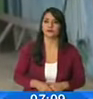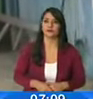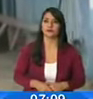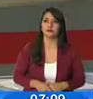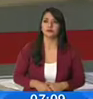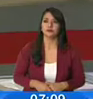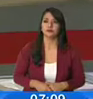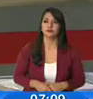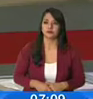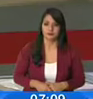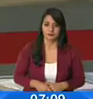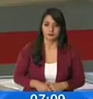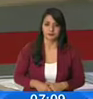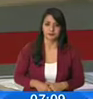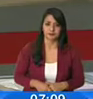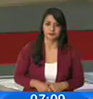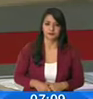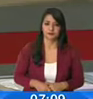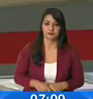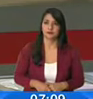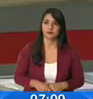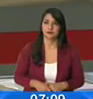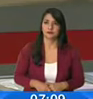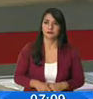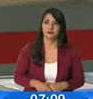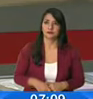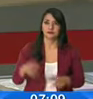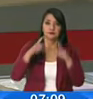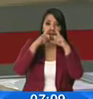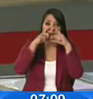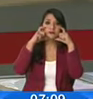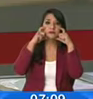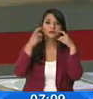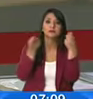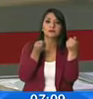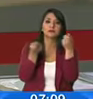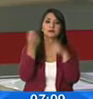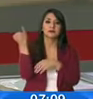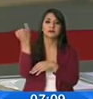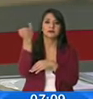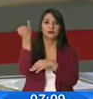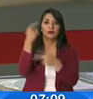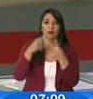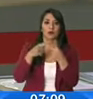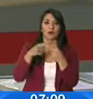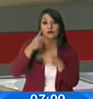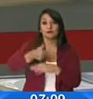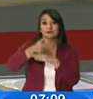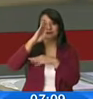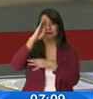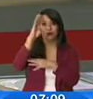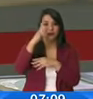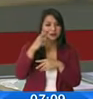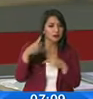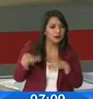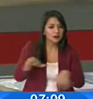Moreira. El control de mascarillas en la provincia de Imbabura, agentes antinarcóticos decomisaron 20